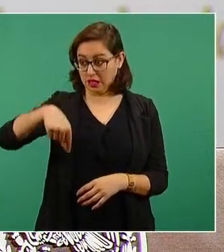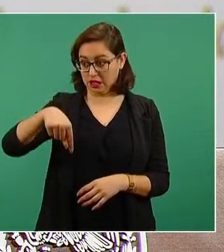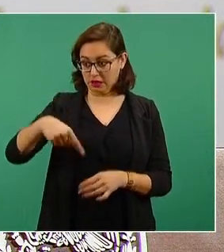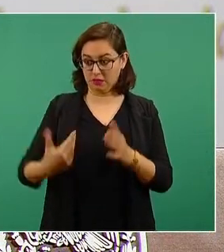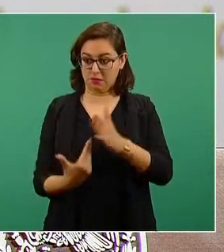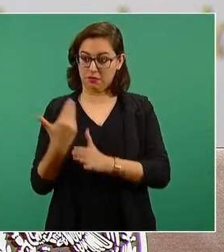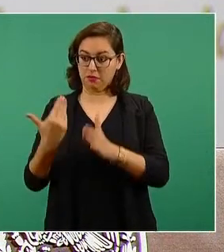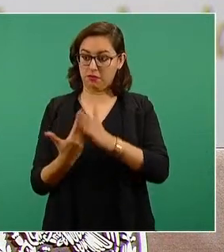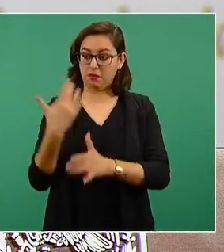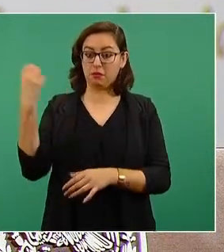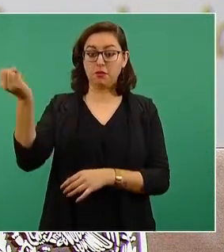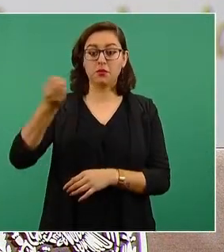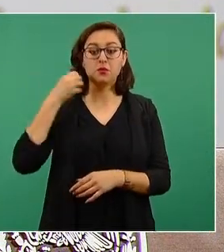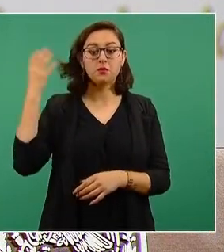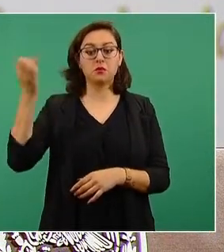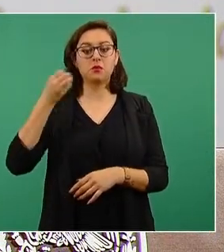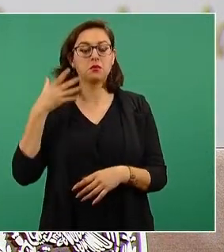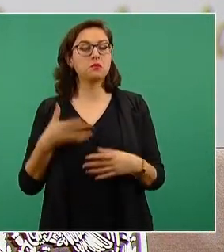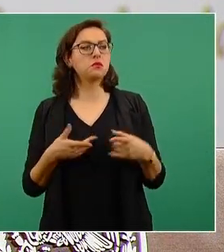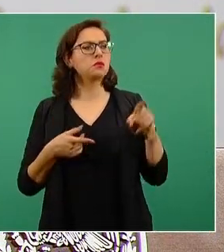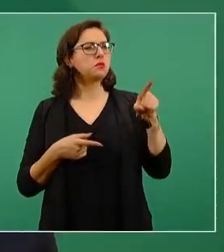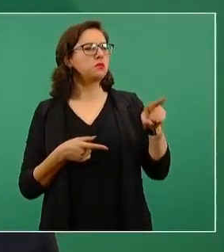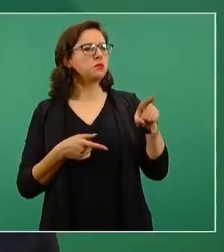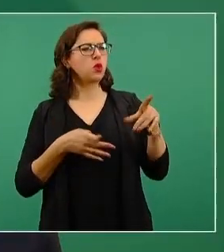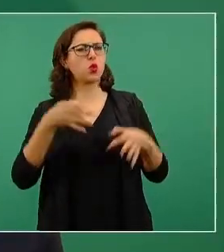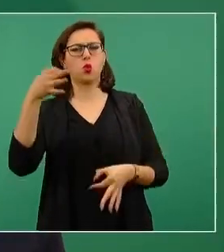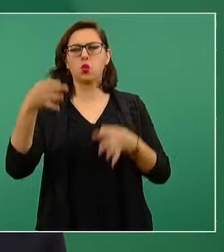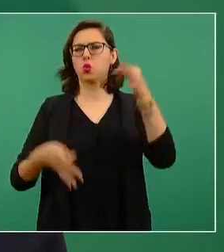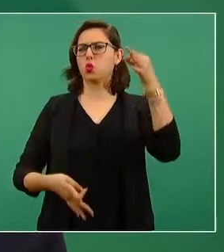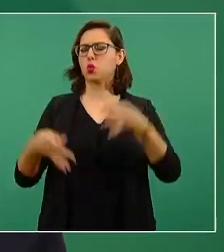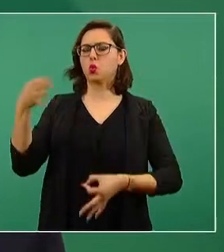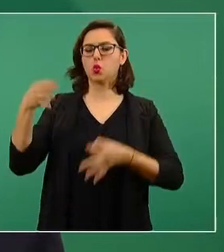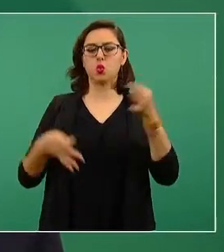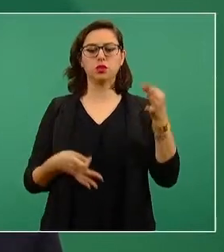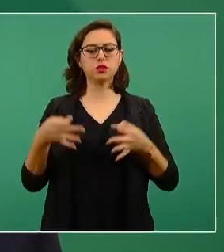mañanera no es para